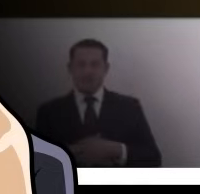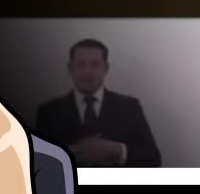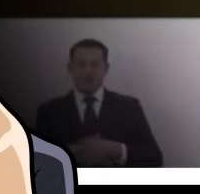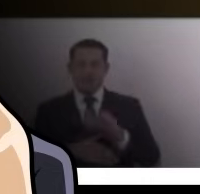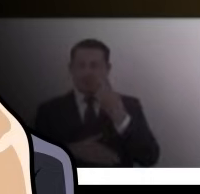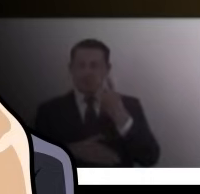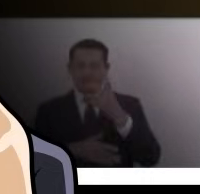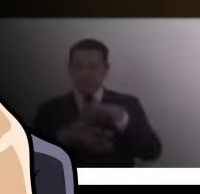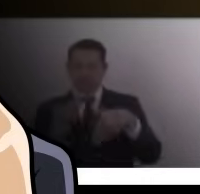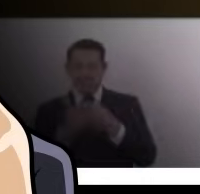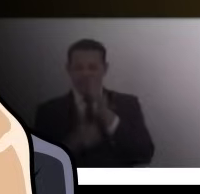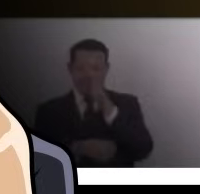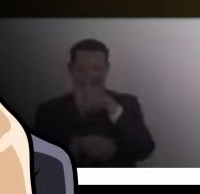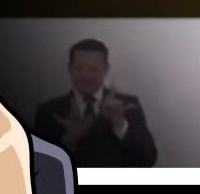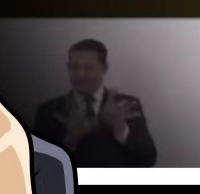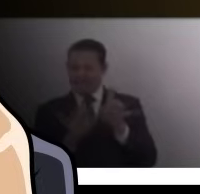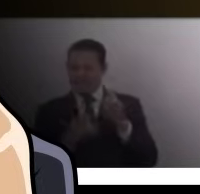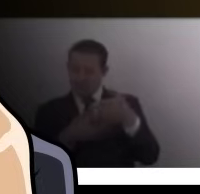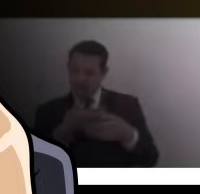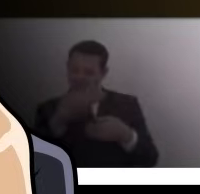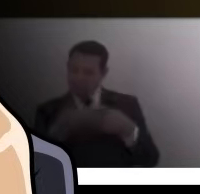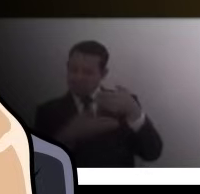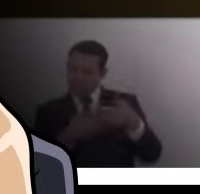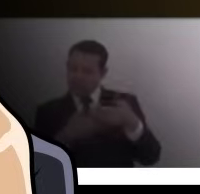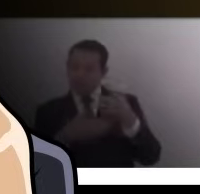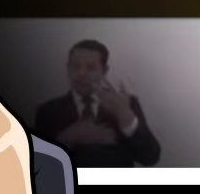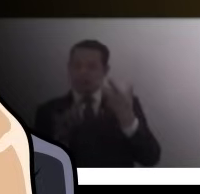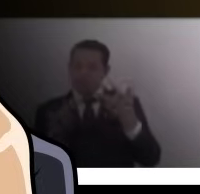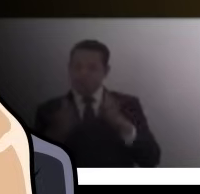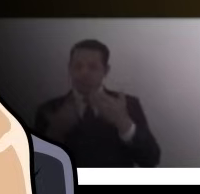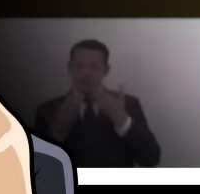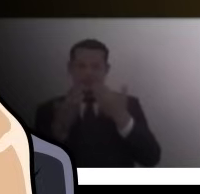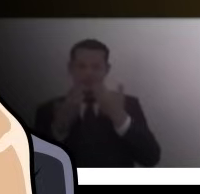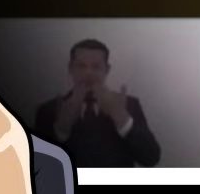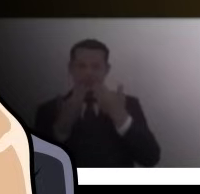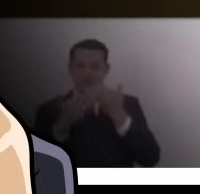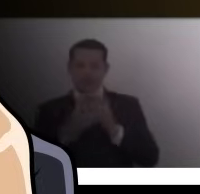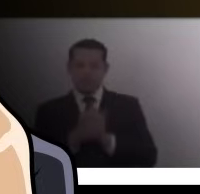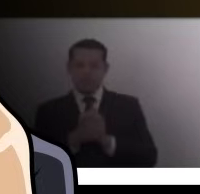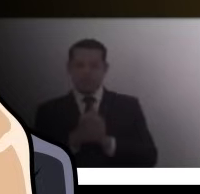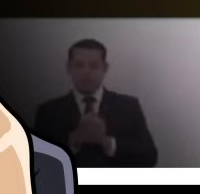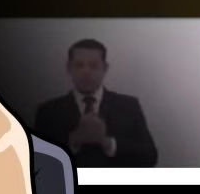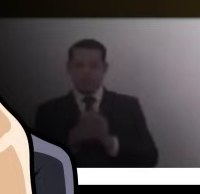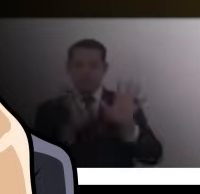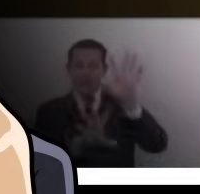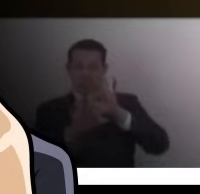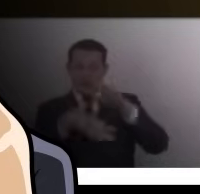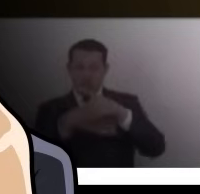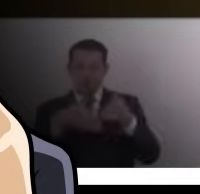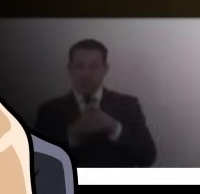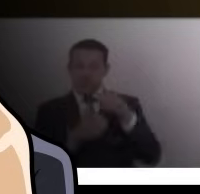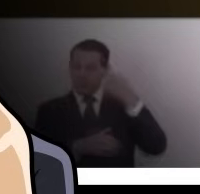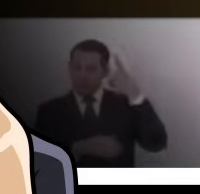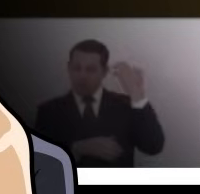hubieran visto todo. Poco a poco, y como bien lo han dicho incluso algunos